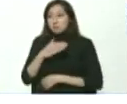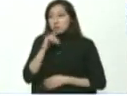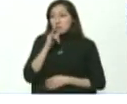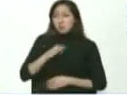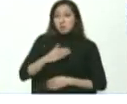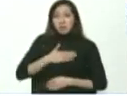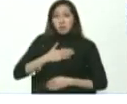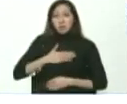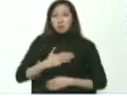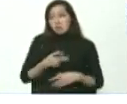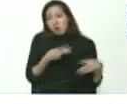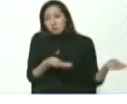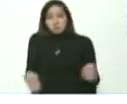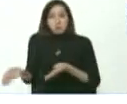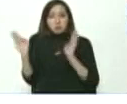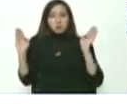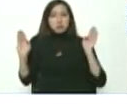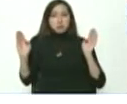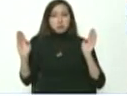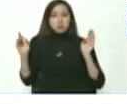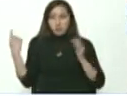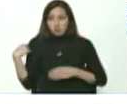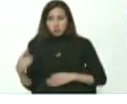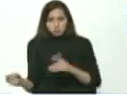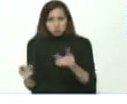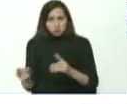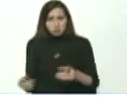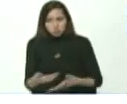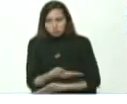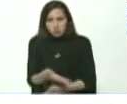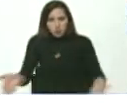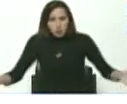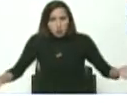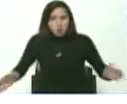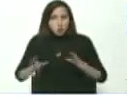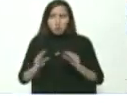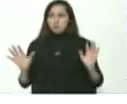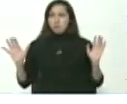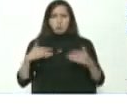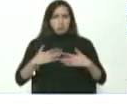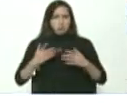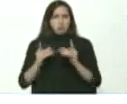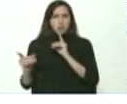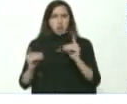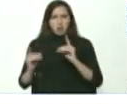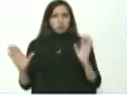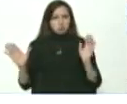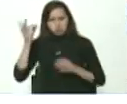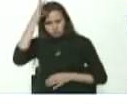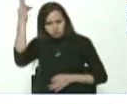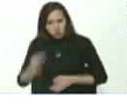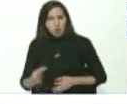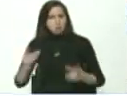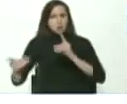bienvenido, vamos a tener diálogos con todos los sectores, soy un hombre de diálogo, creo en el diálogo,